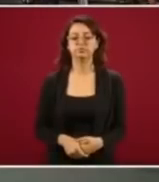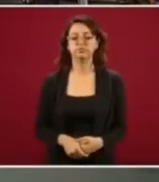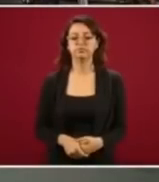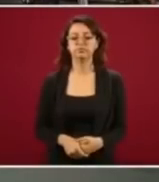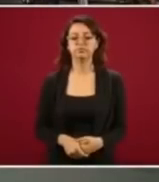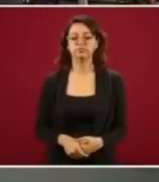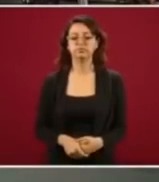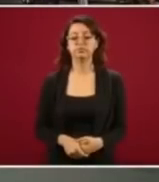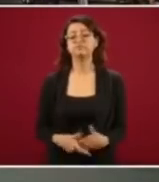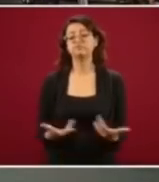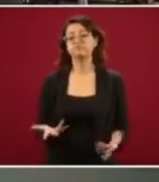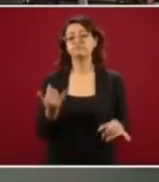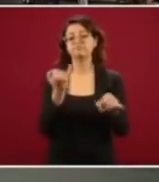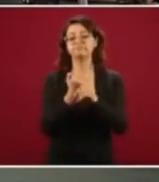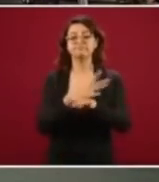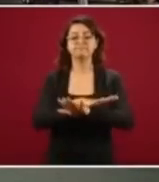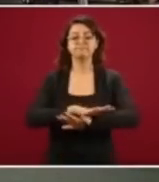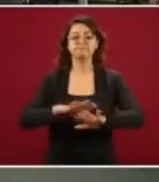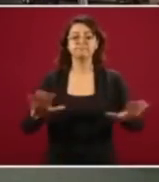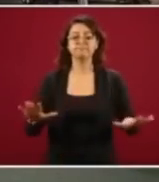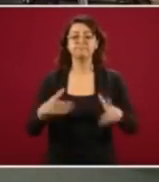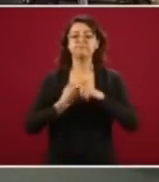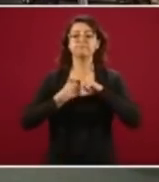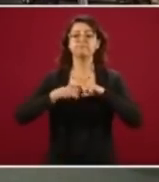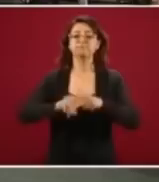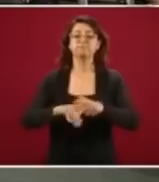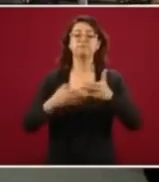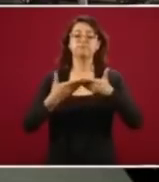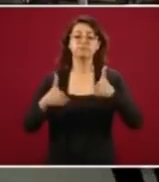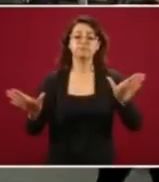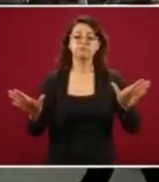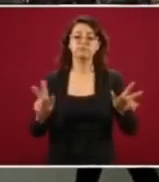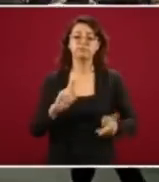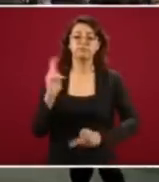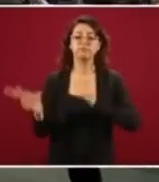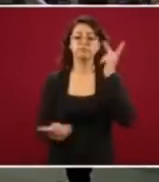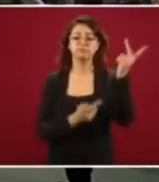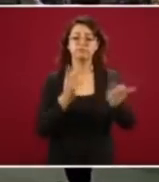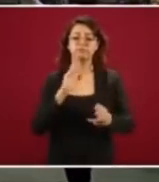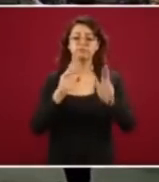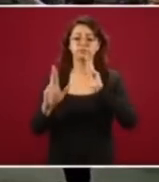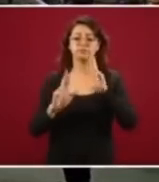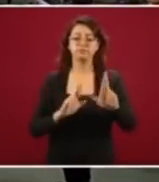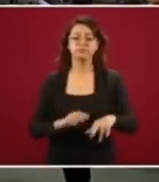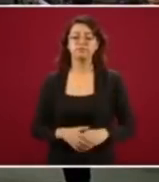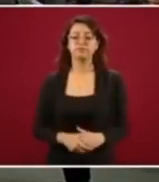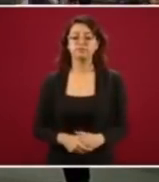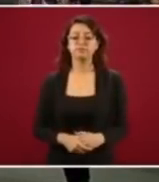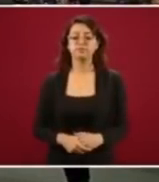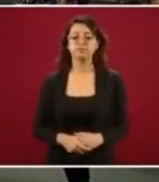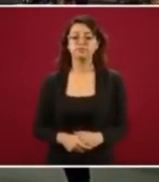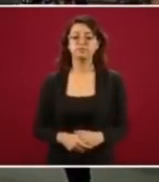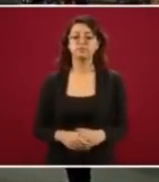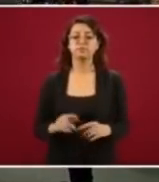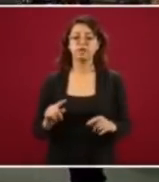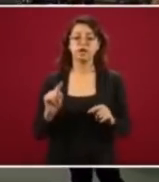Bueno, pues esta es la información. Abrimos para preguntas y respuestas. Vámonos